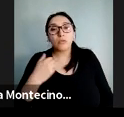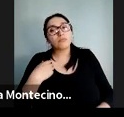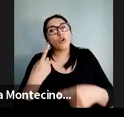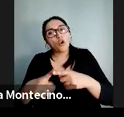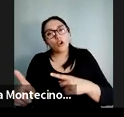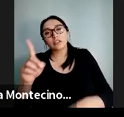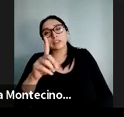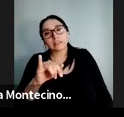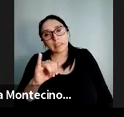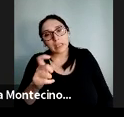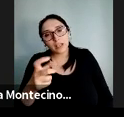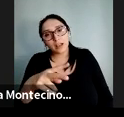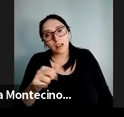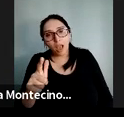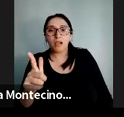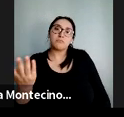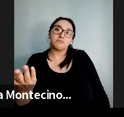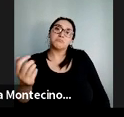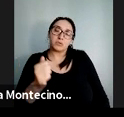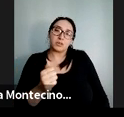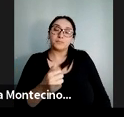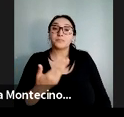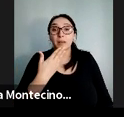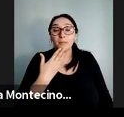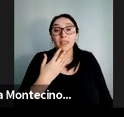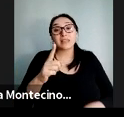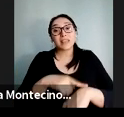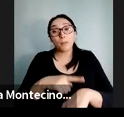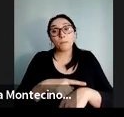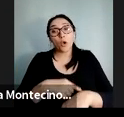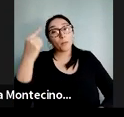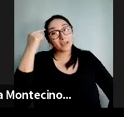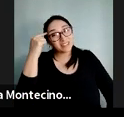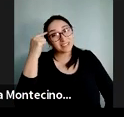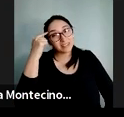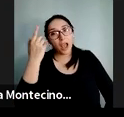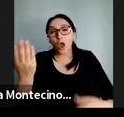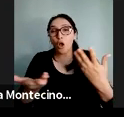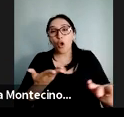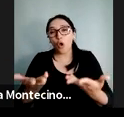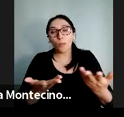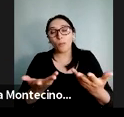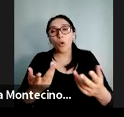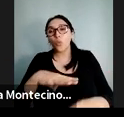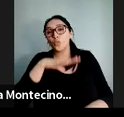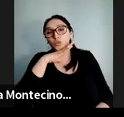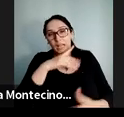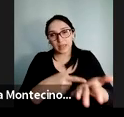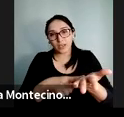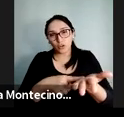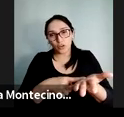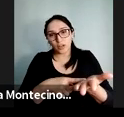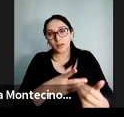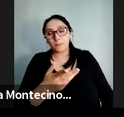como dar tiempo siempre a pensar y a repensar cómo queremos utilizar estas tecnologías. Creo